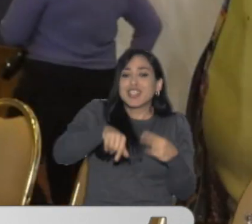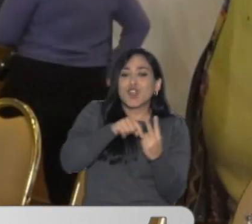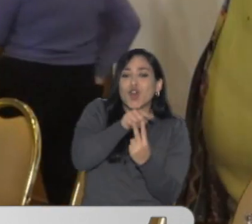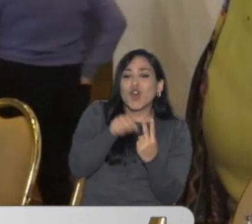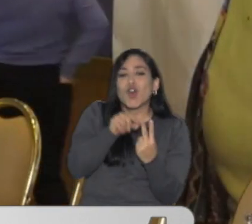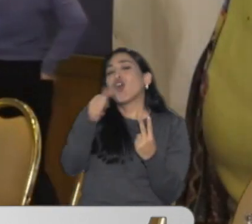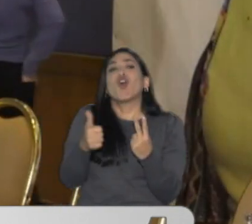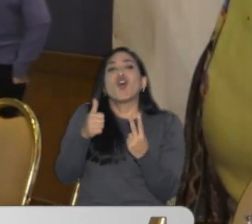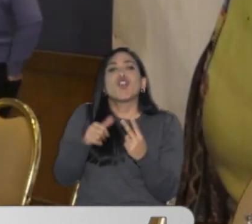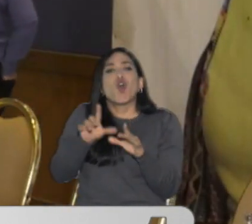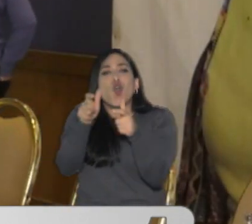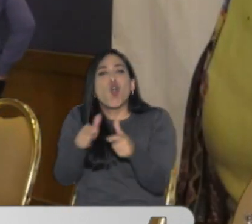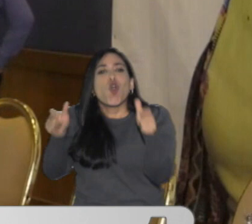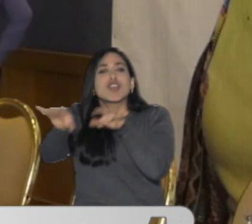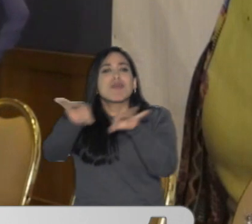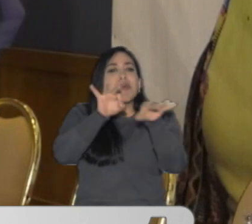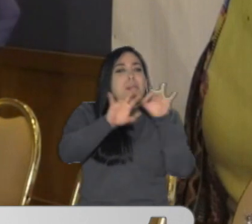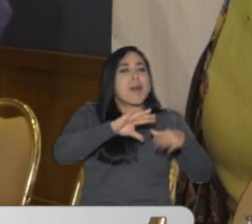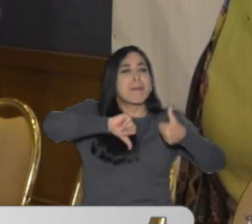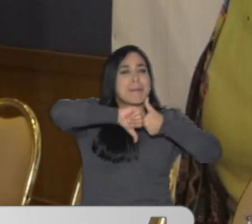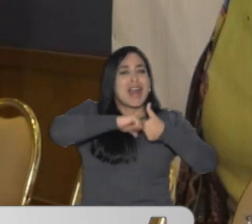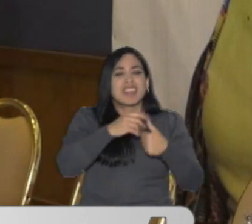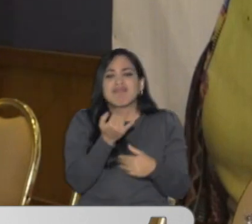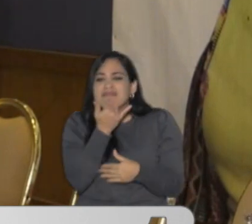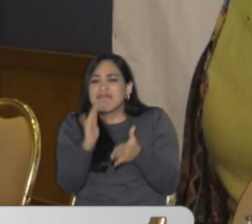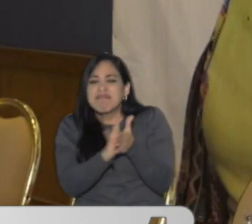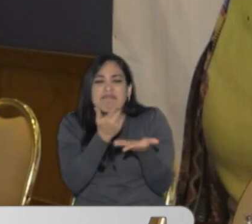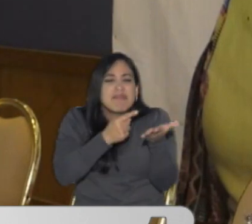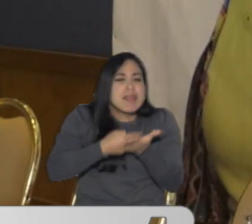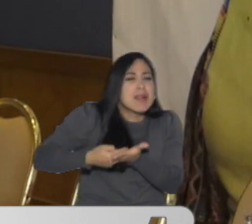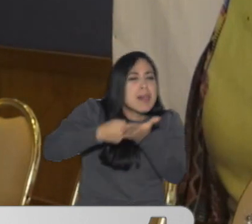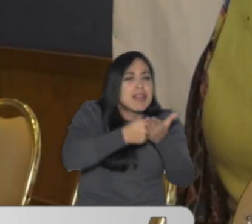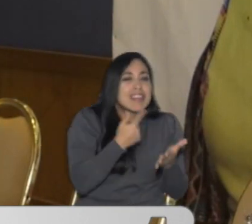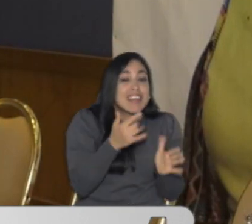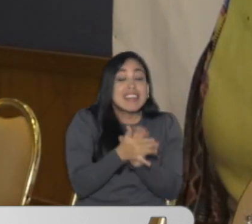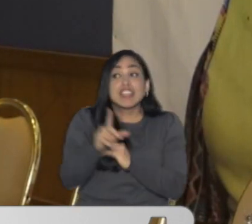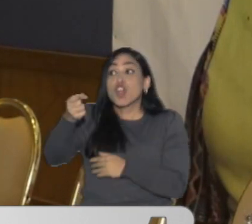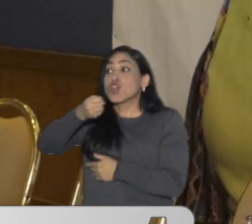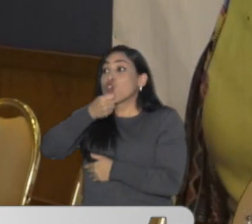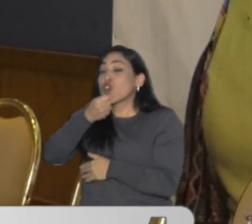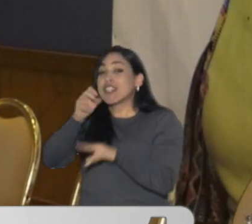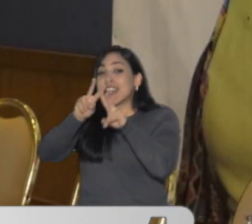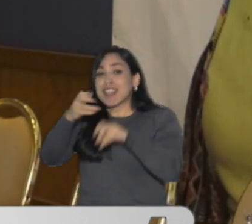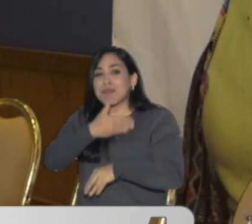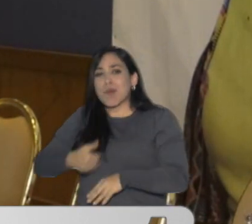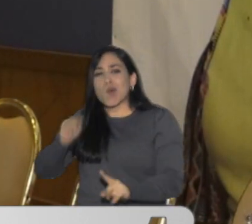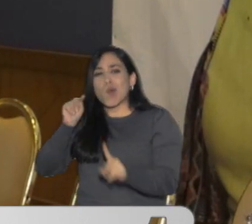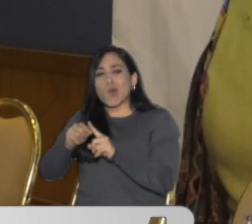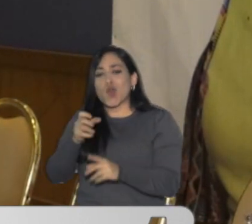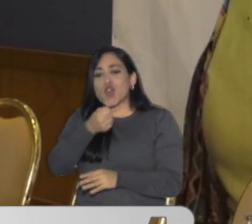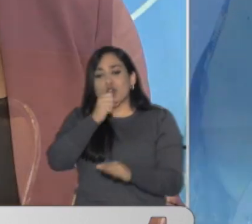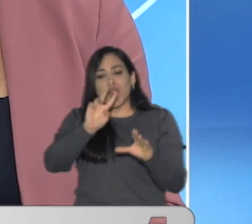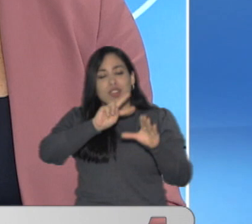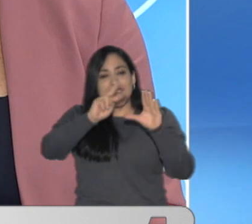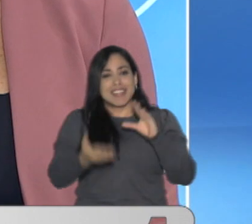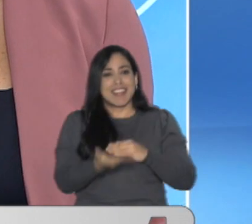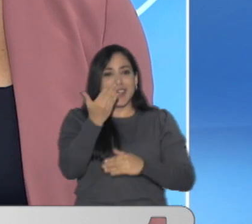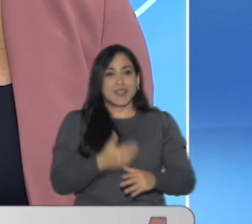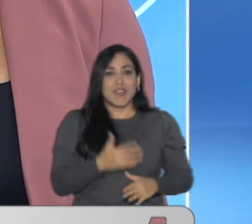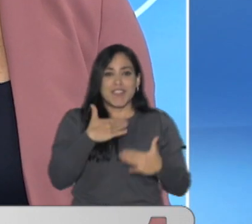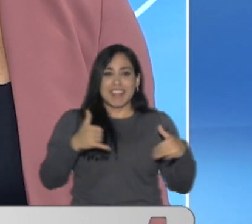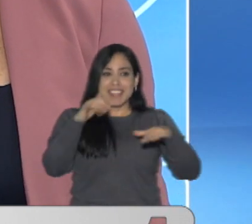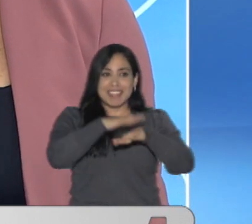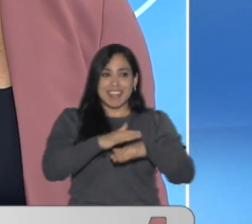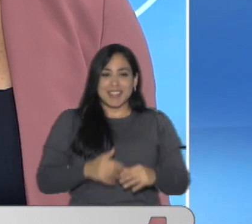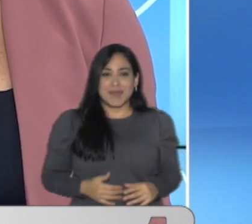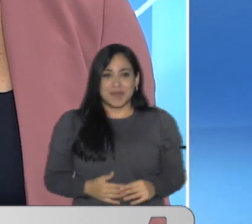Márquez, con congresistas electos del Pacto Histórico. Continúe usted, Beatriz Elena, con más noticias sobre la ruta presidencial en Noticentro 1 CMI. Buenas